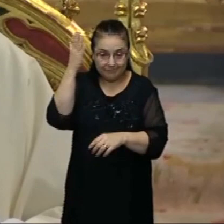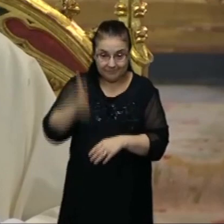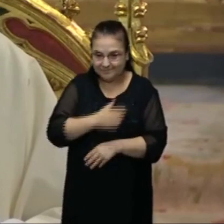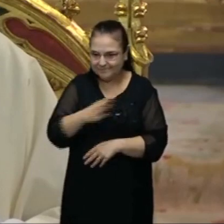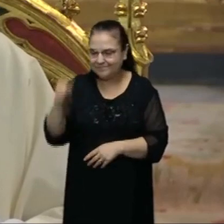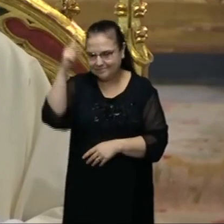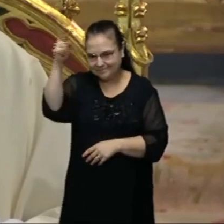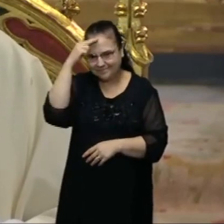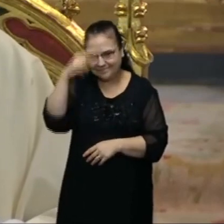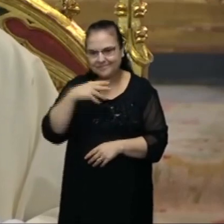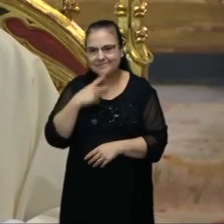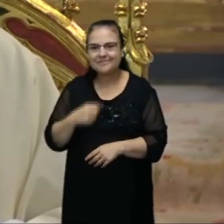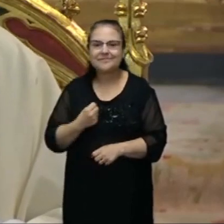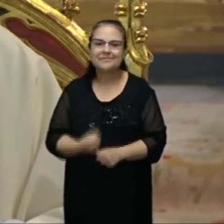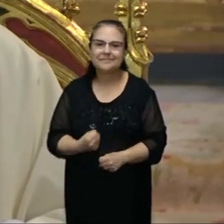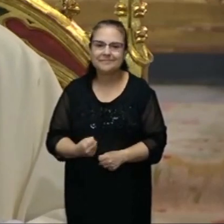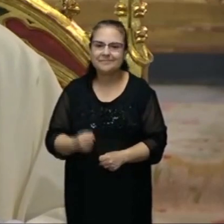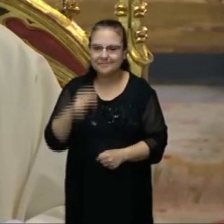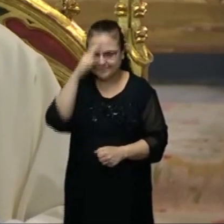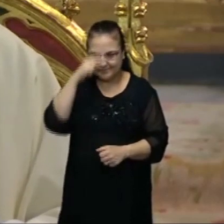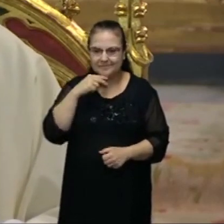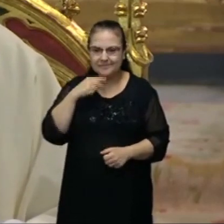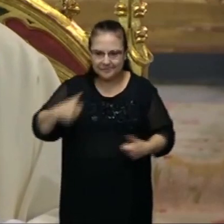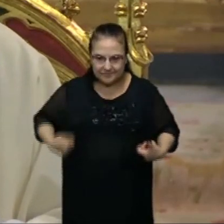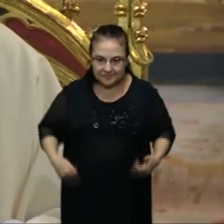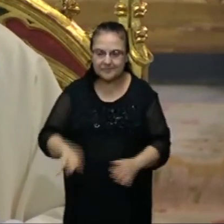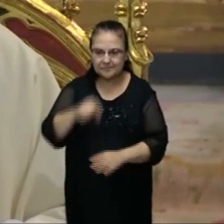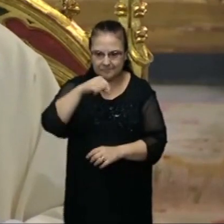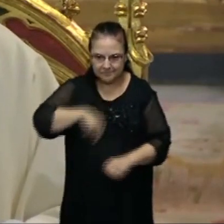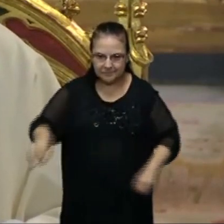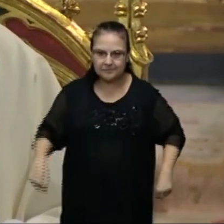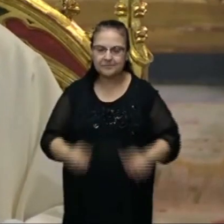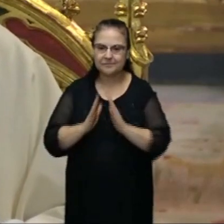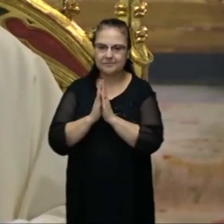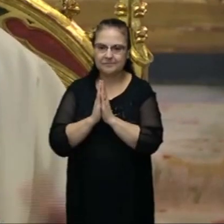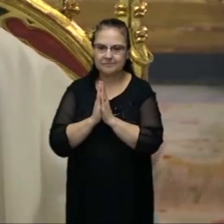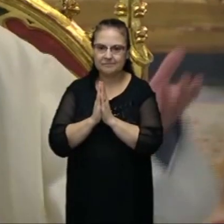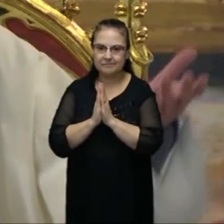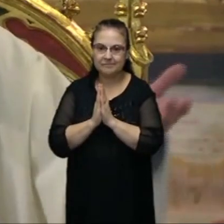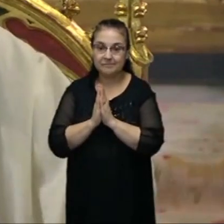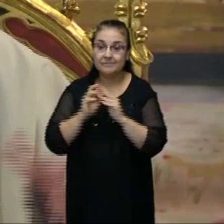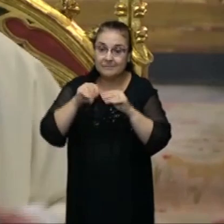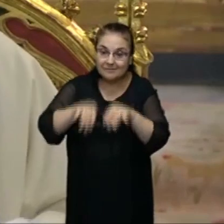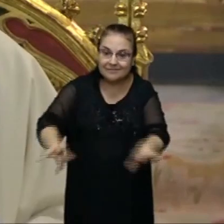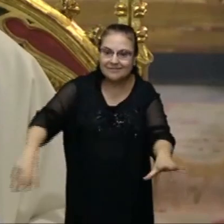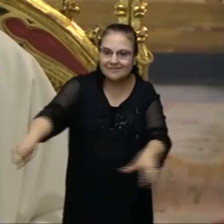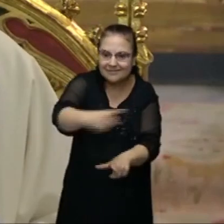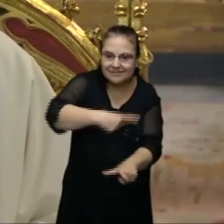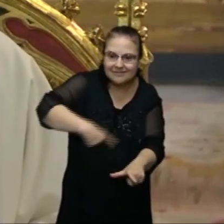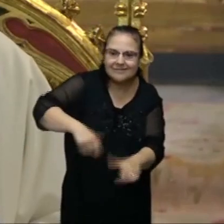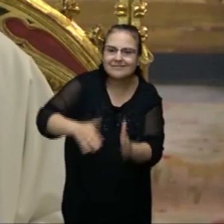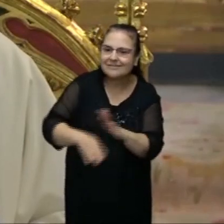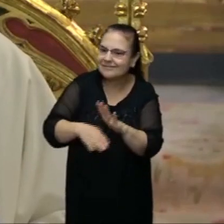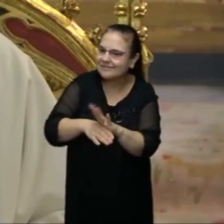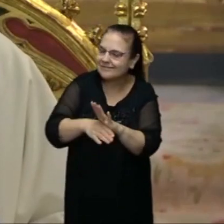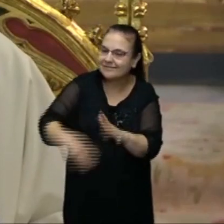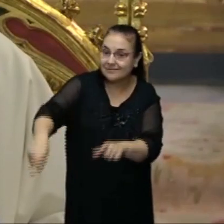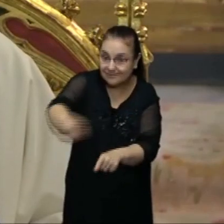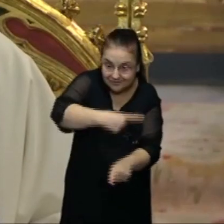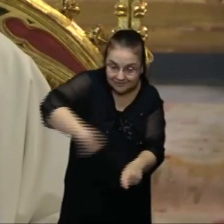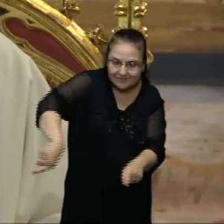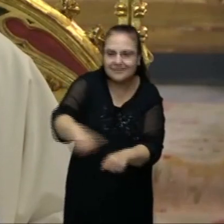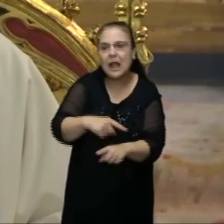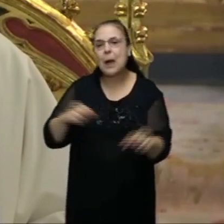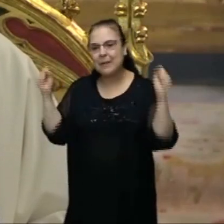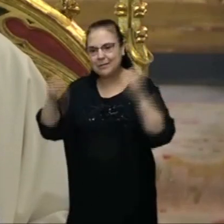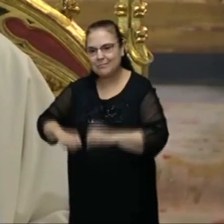Dios Todopoderoso, Padre, Hijo y Espíritu Santo, descienda y permanezca sobre